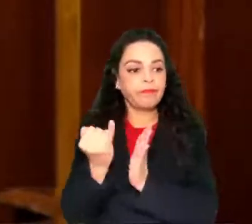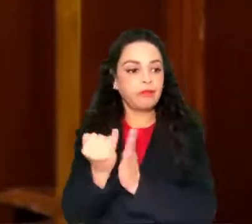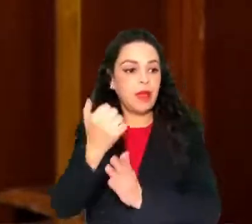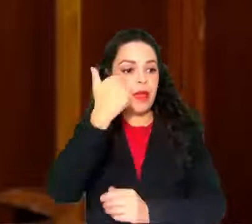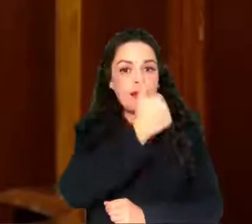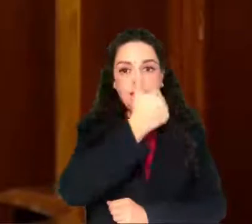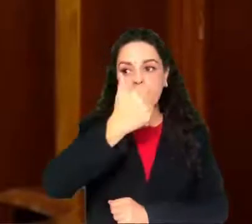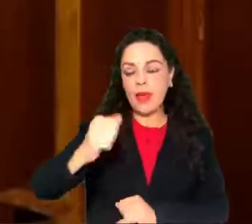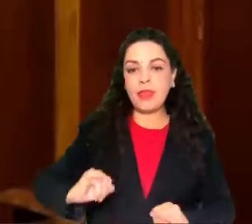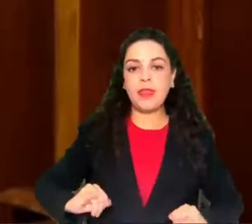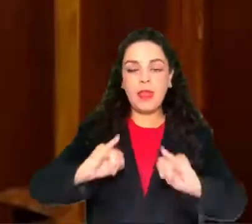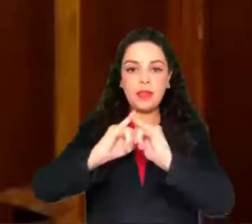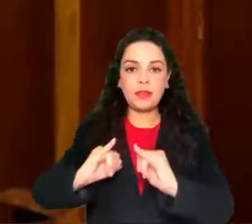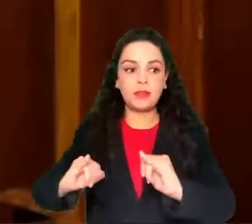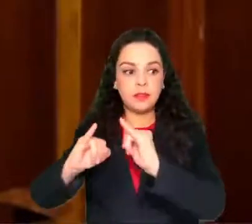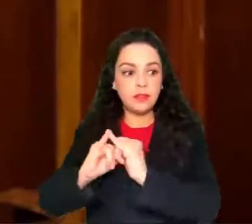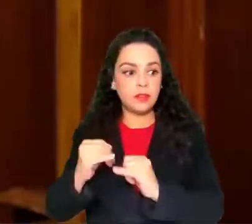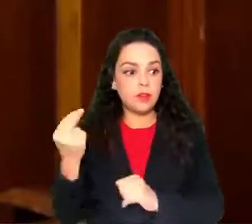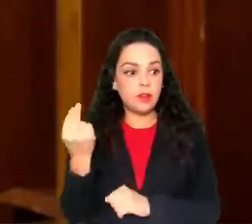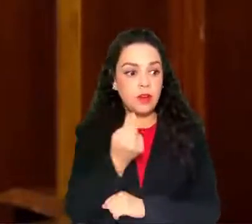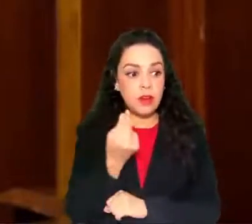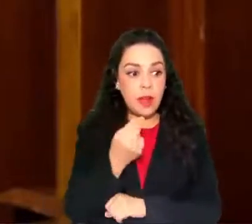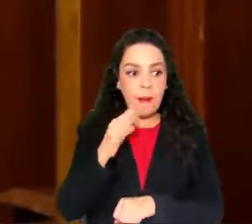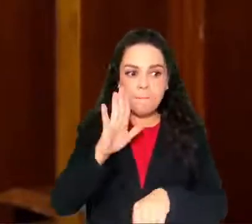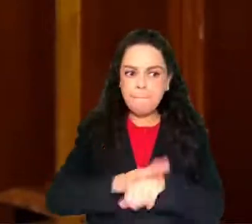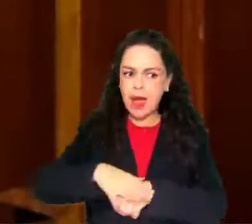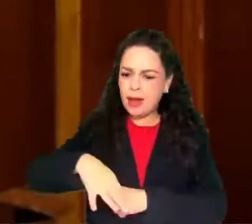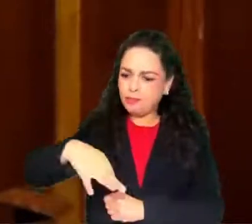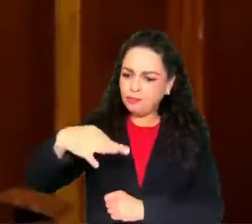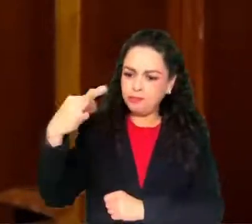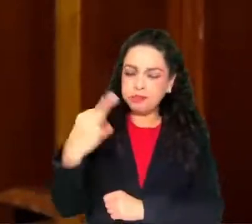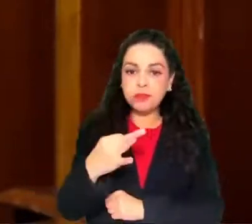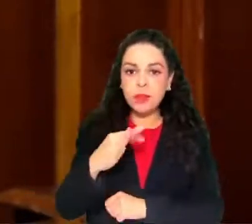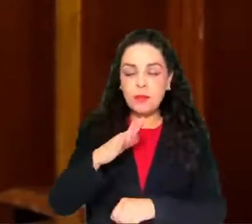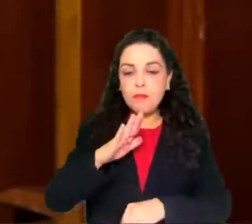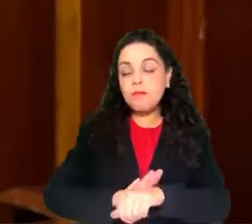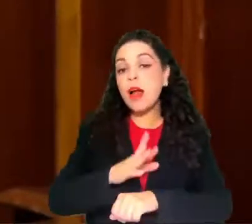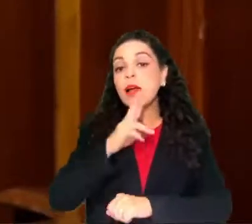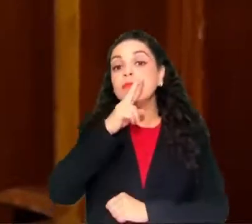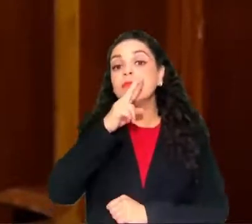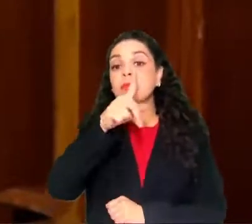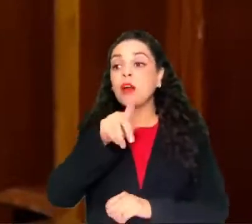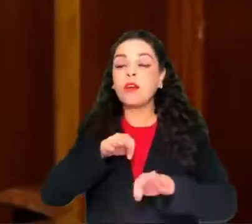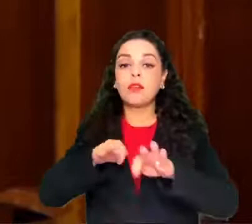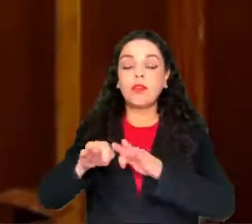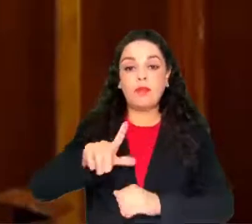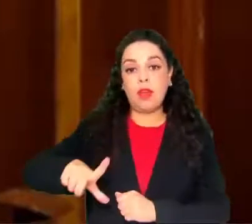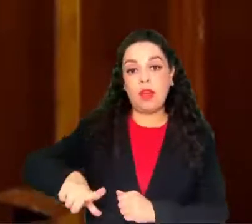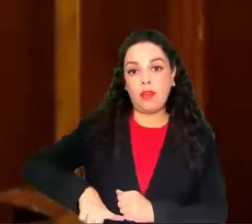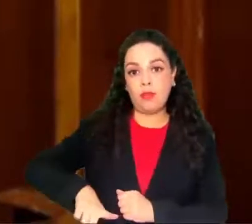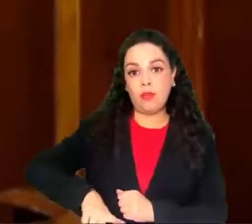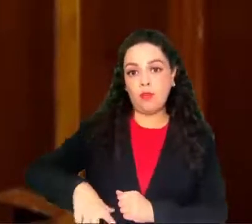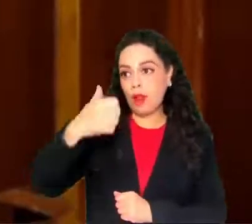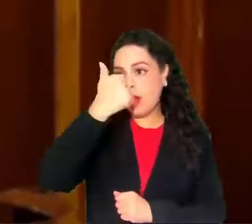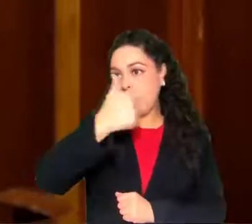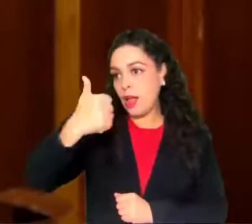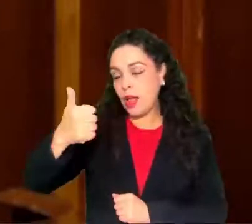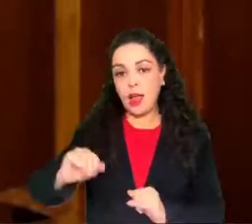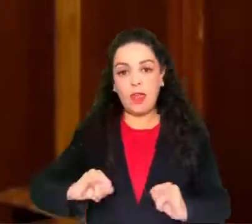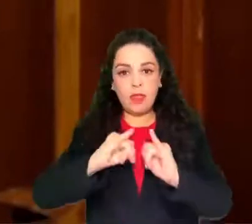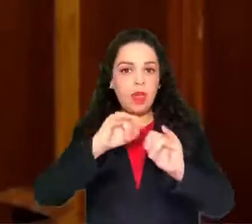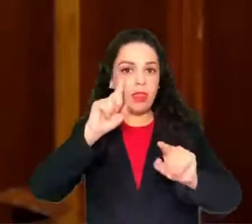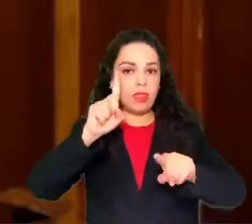los niveles de eficacia y eficiencia en la función pública que corresponda no sólo implica transparencia